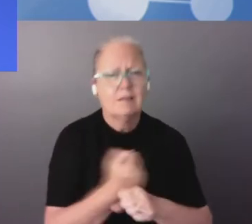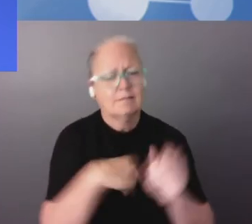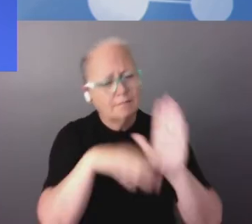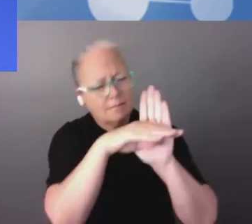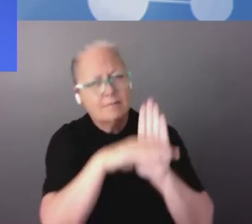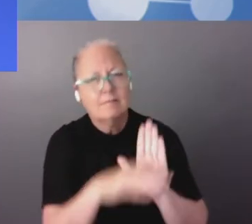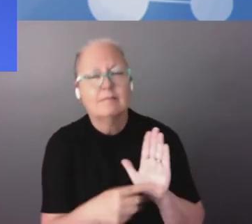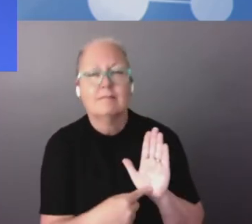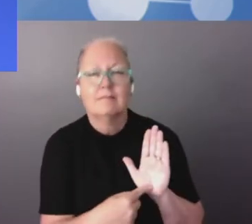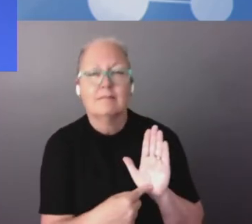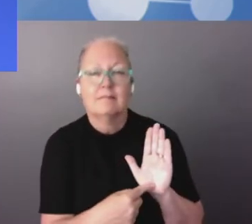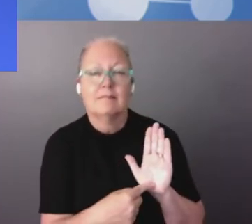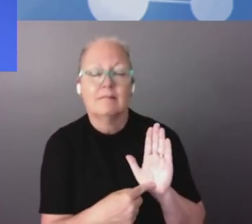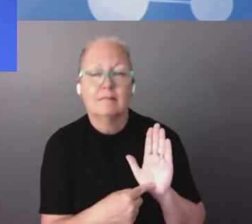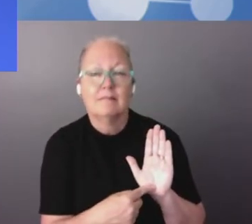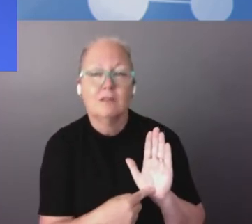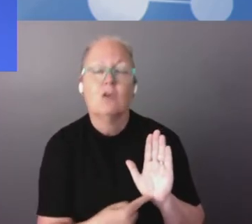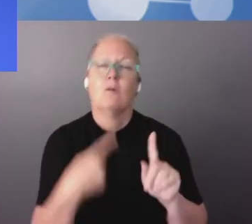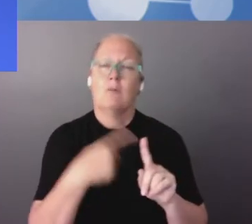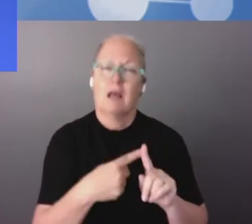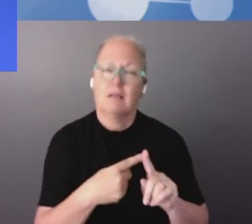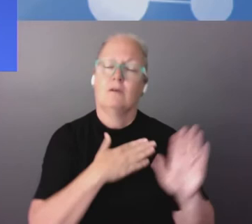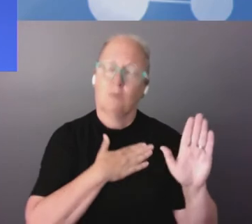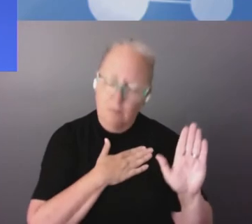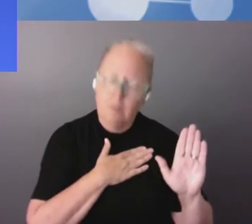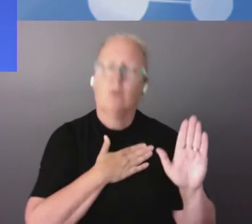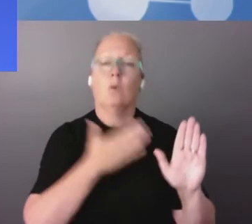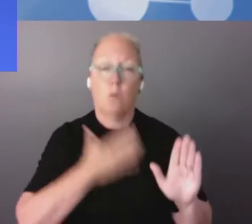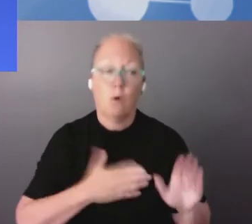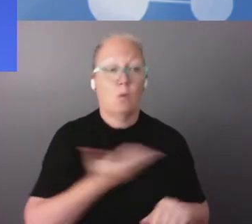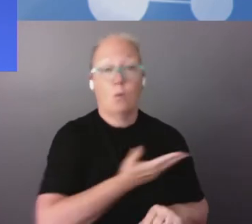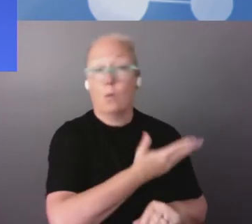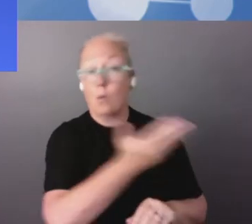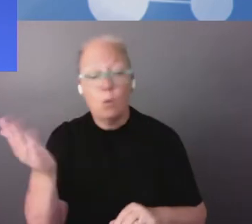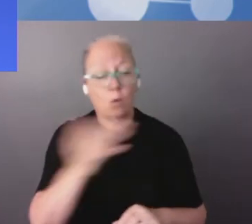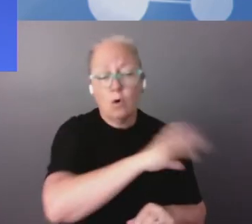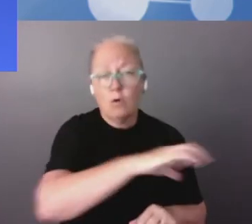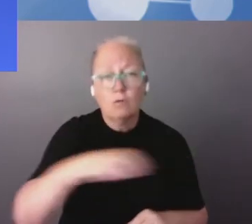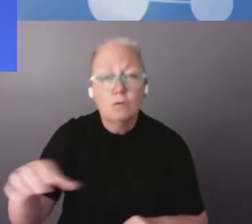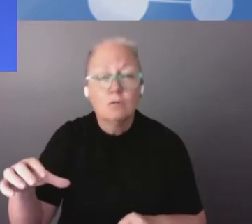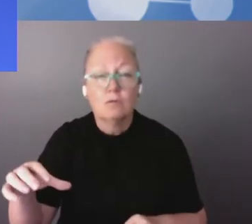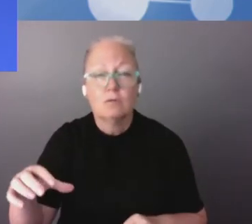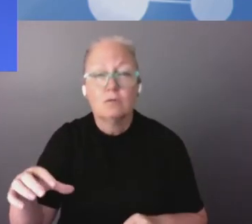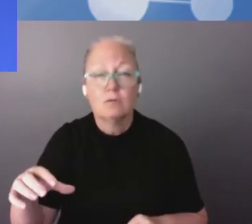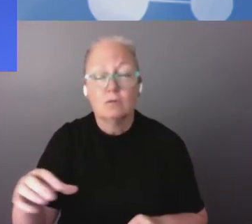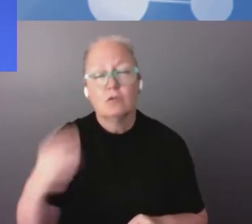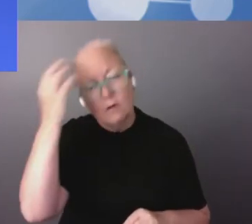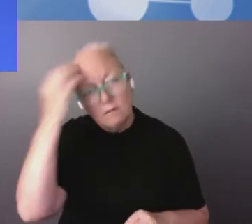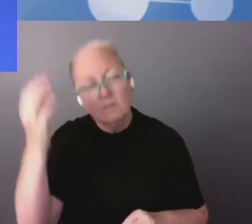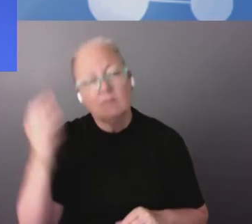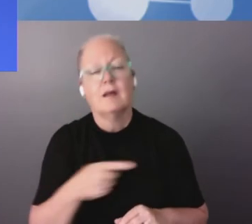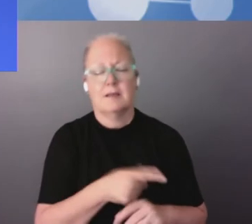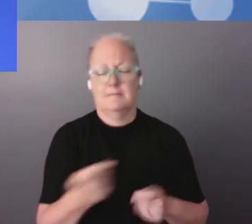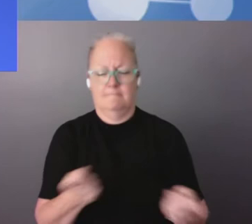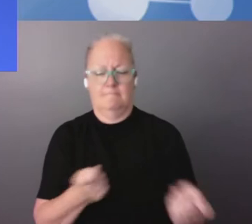mejores modelos y obligaciones para todos los mundos en lo que respecta a la gestión de esta